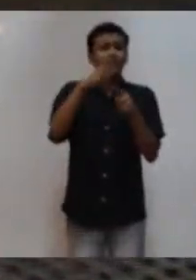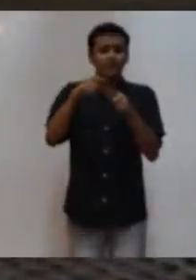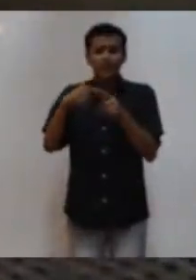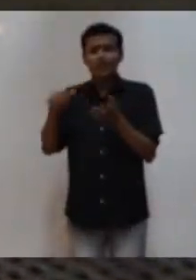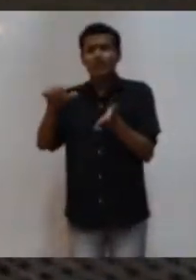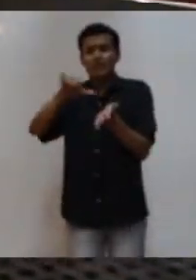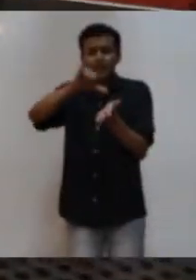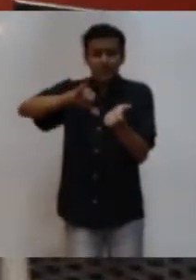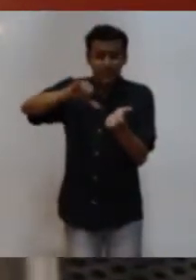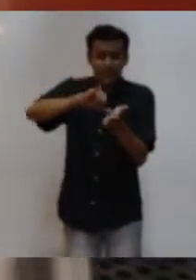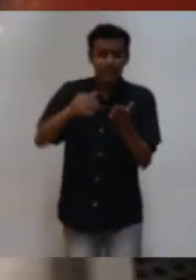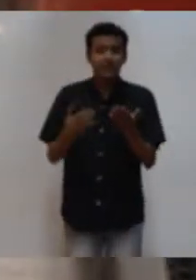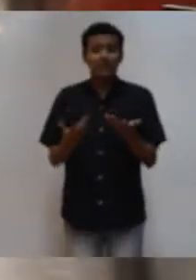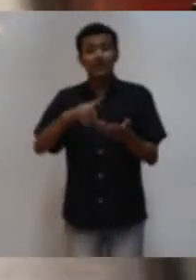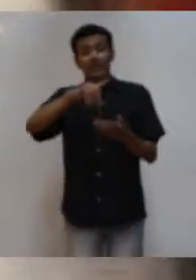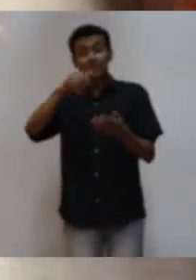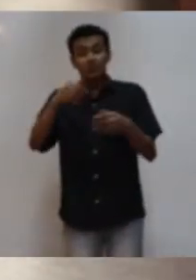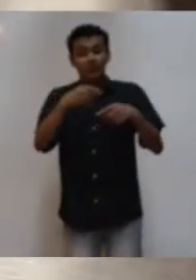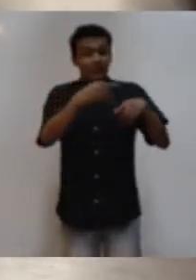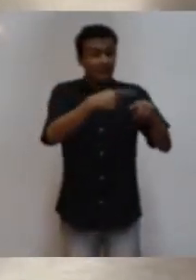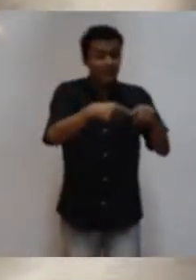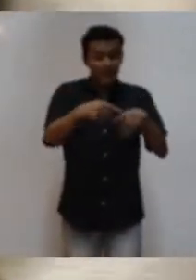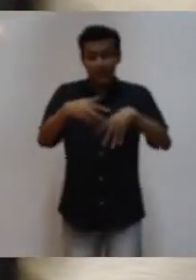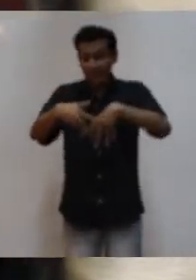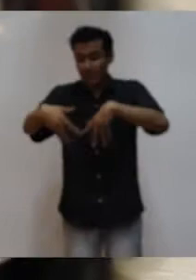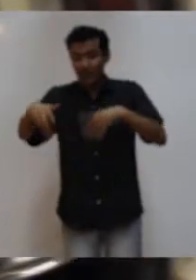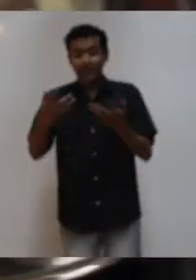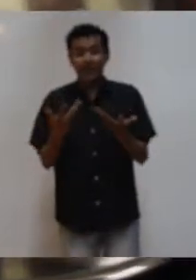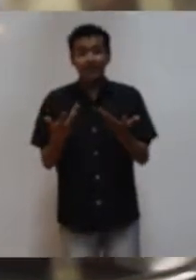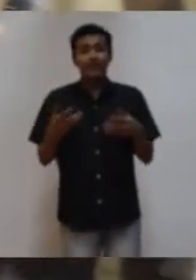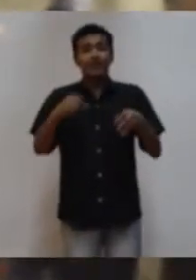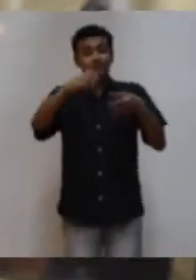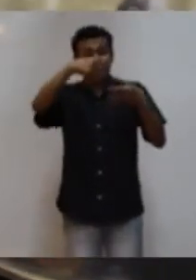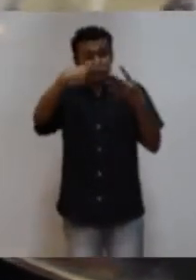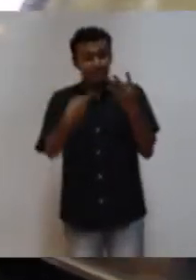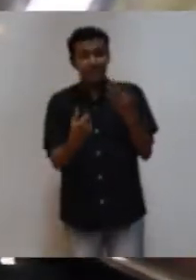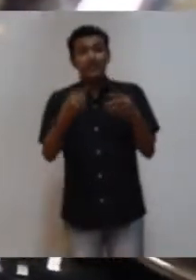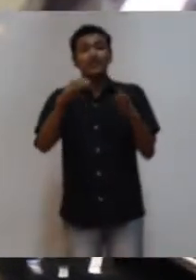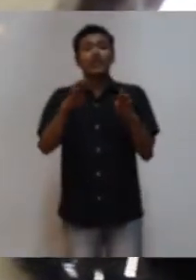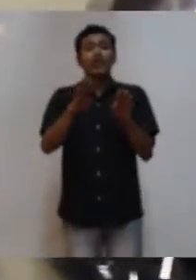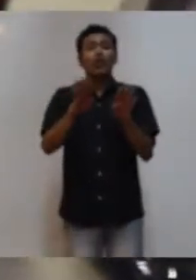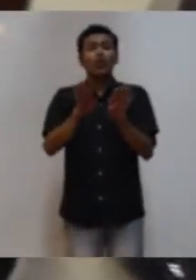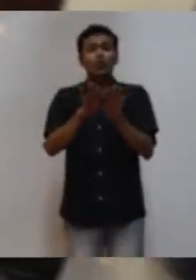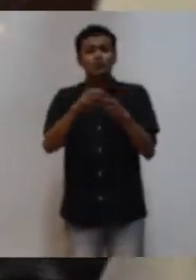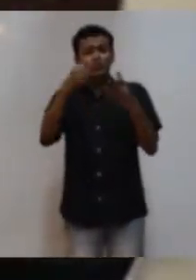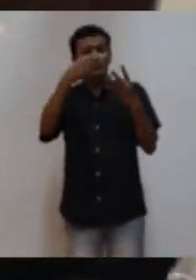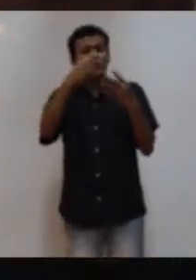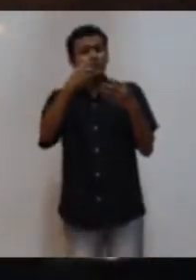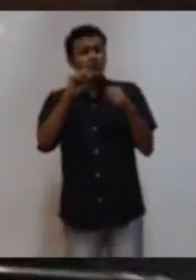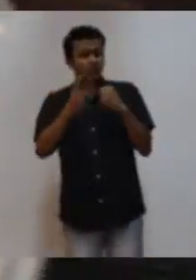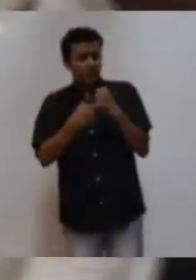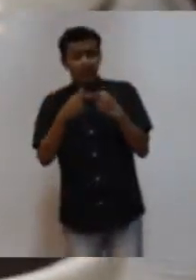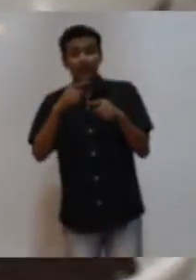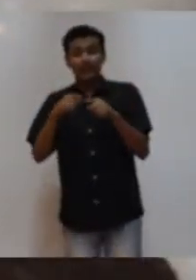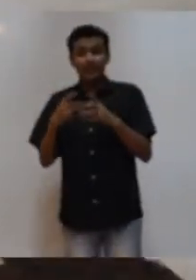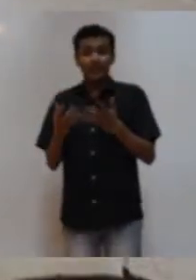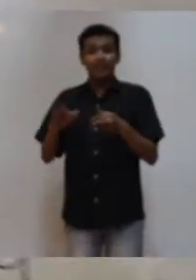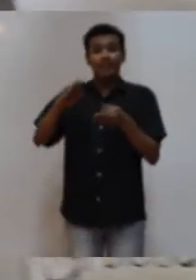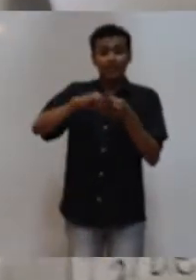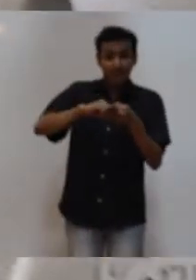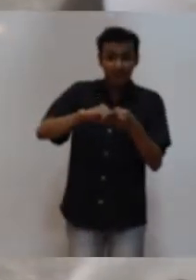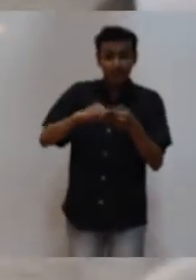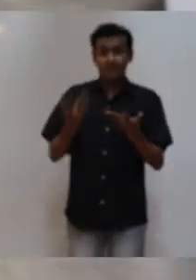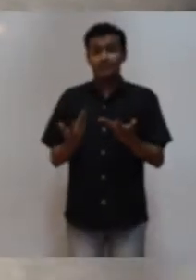aceites del café y generar una variedad de muestras de tostado lo que lleva a conocer las cualidades del café en estás